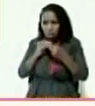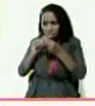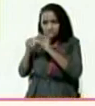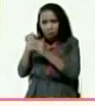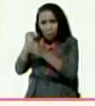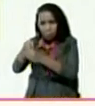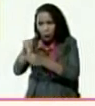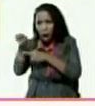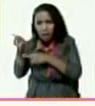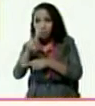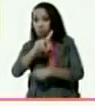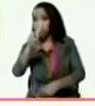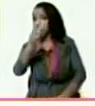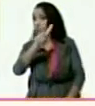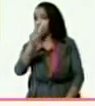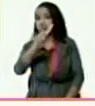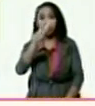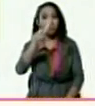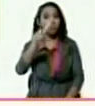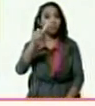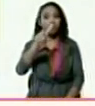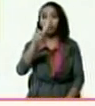hasta ahí, pues. Para nada.